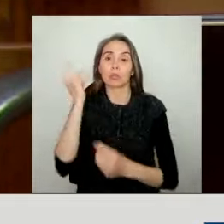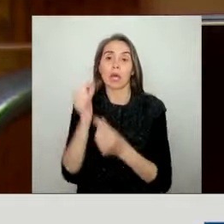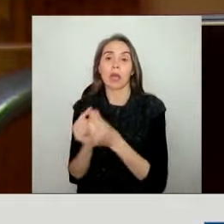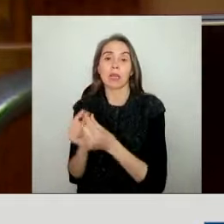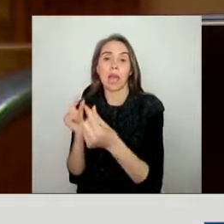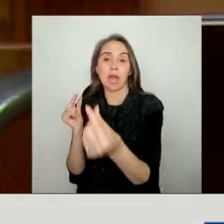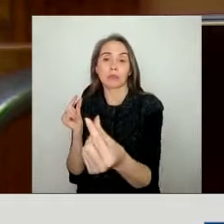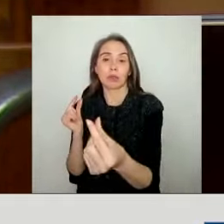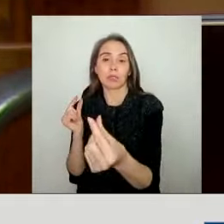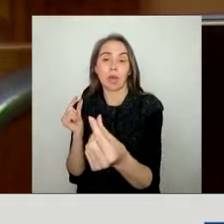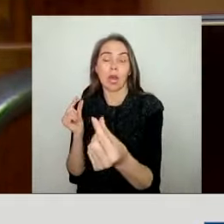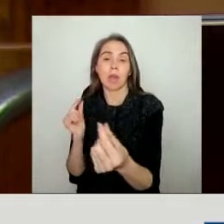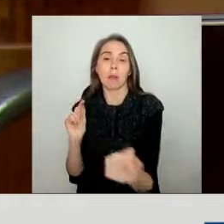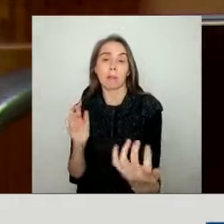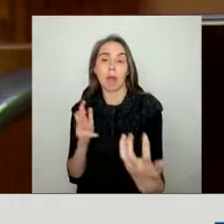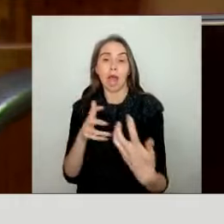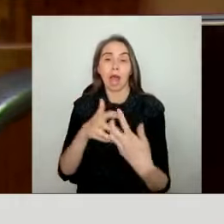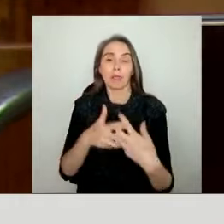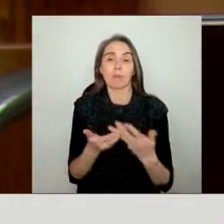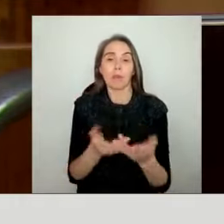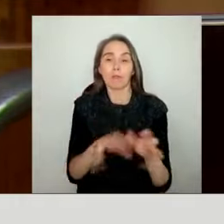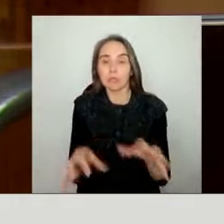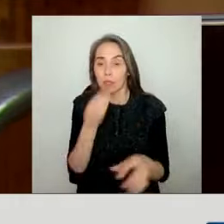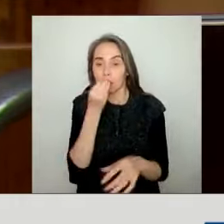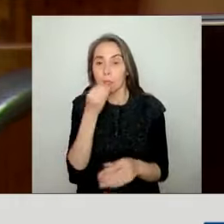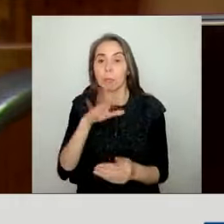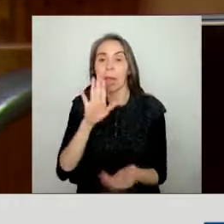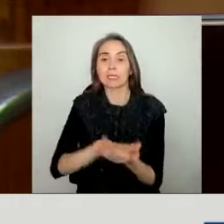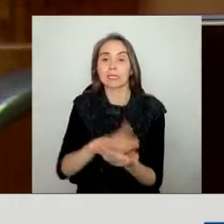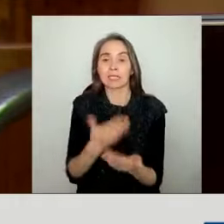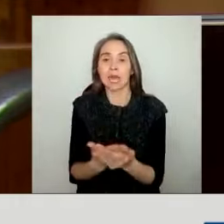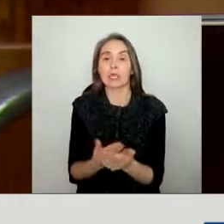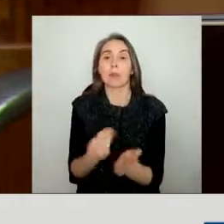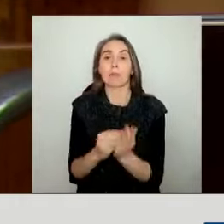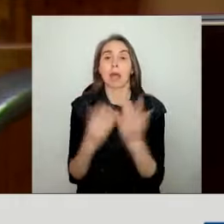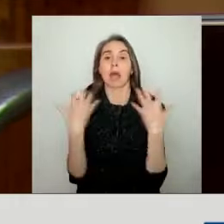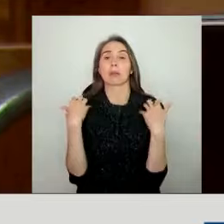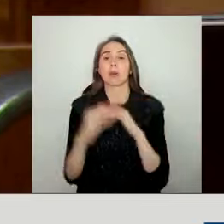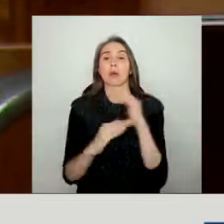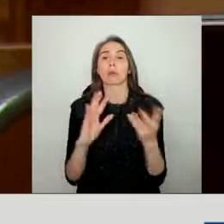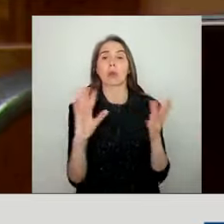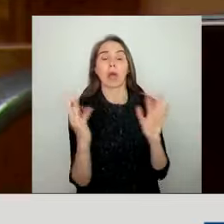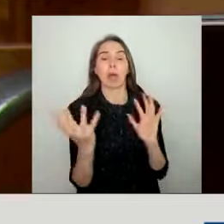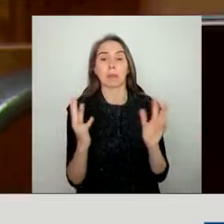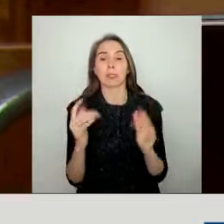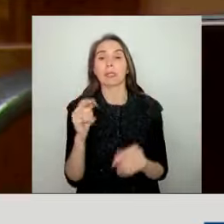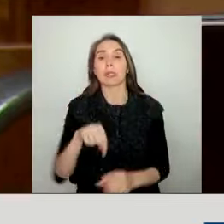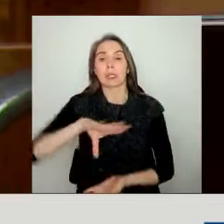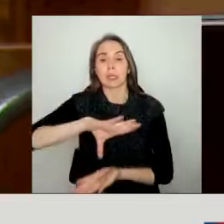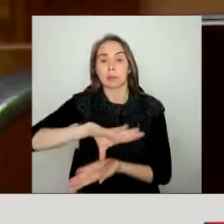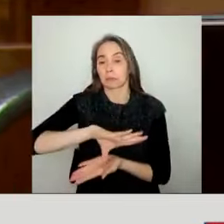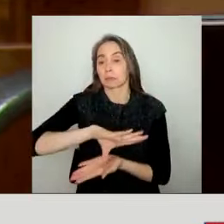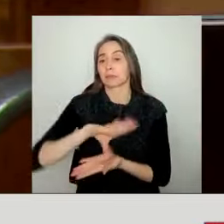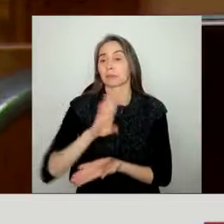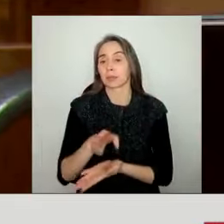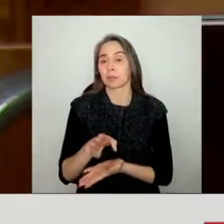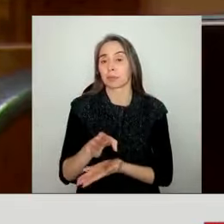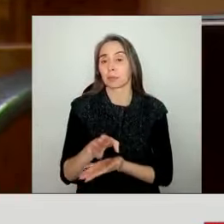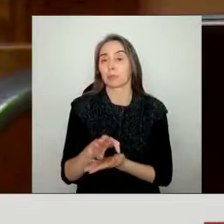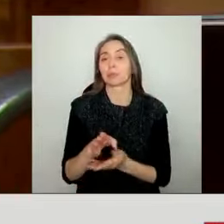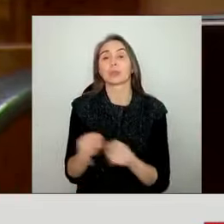adaptarse y ofrecer productos que sean más saludables y responsables con el medio ambiente como país debemos apostar por la